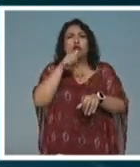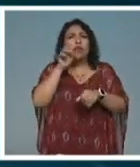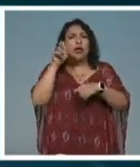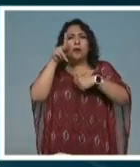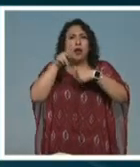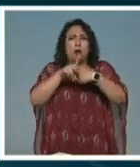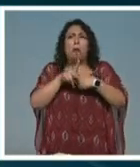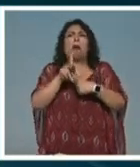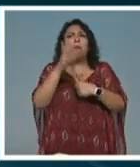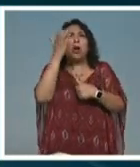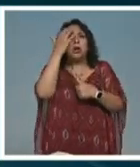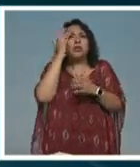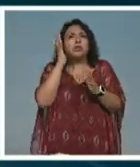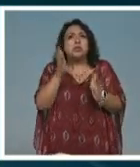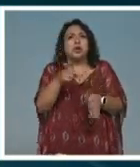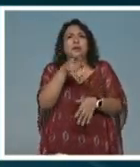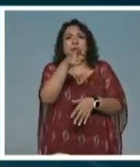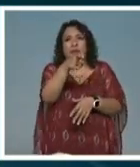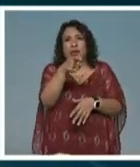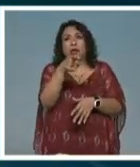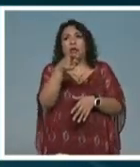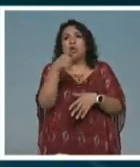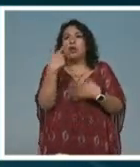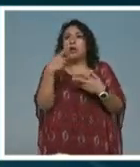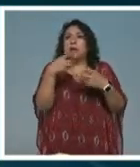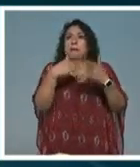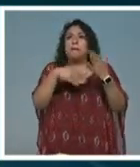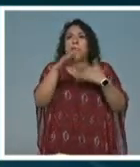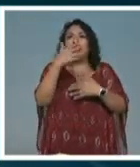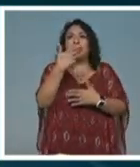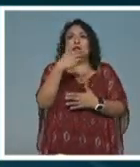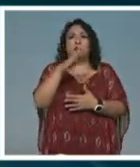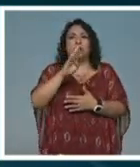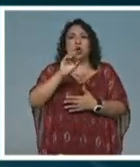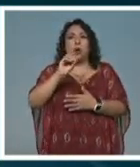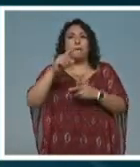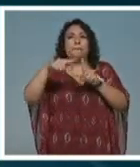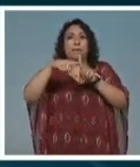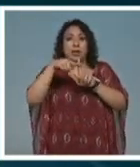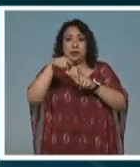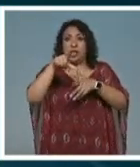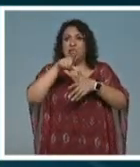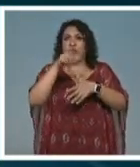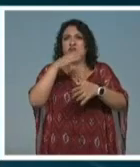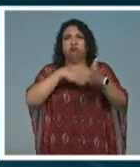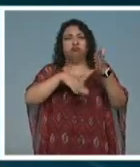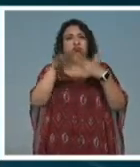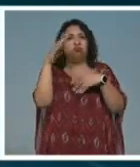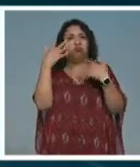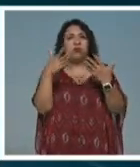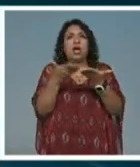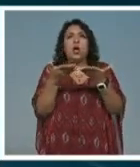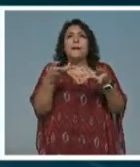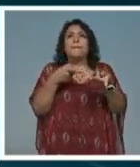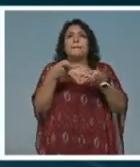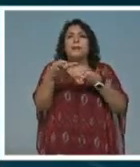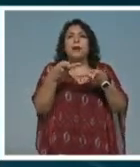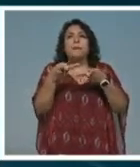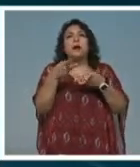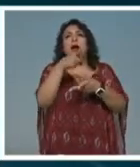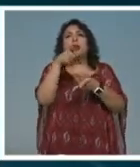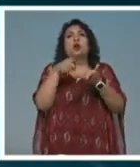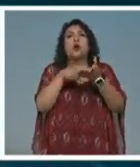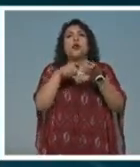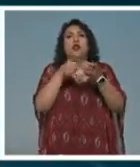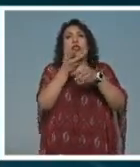Europa. Esta es la punta de lanza de HBO Max en Latinoamérica y ha sido todo un éxito. Ahora preparan su lanzamiento en